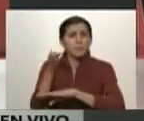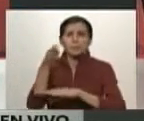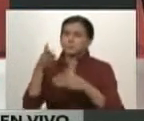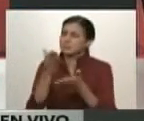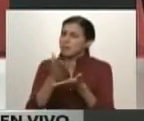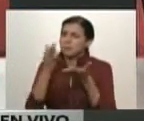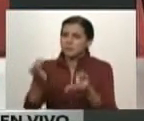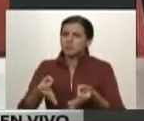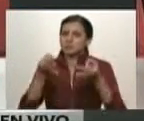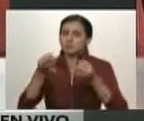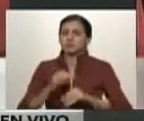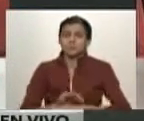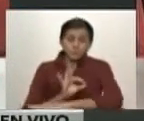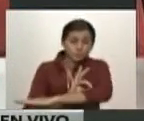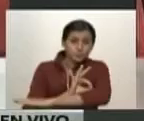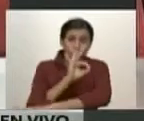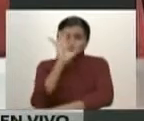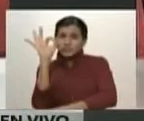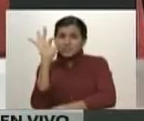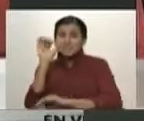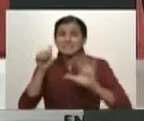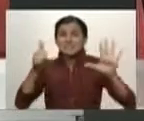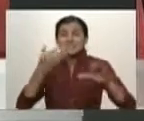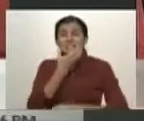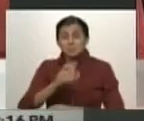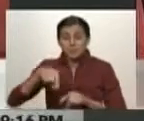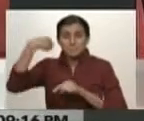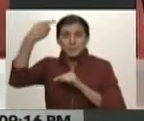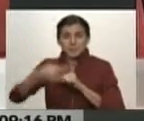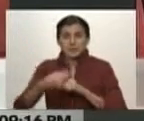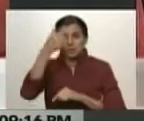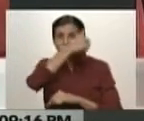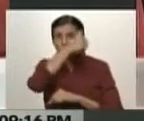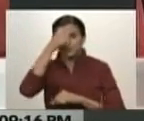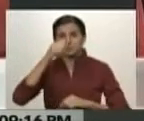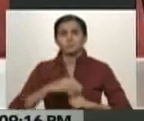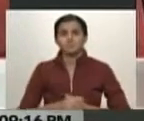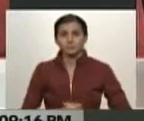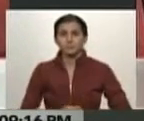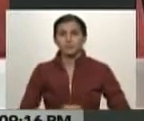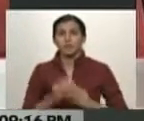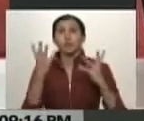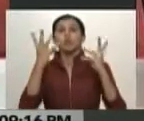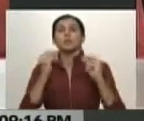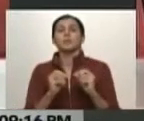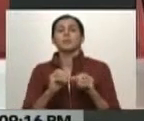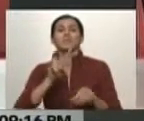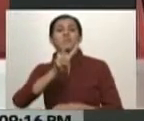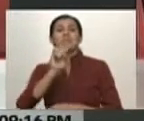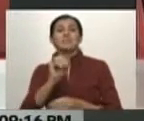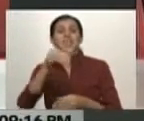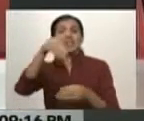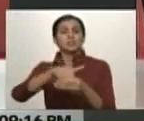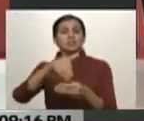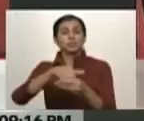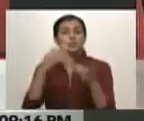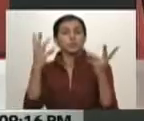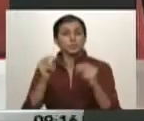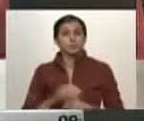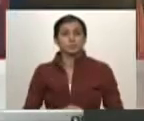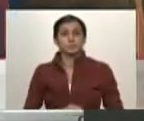al amanecer del 6 de diciembre mañana será a la vez número 20 en